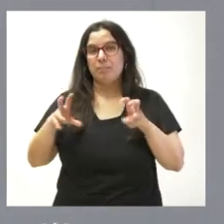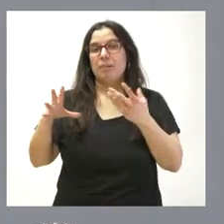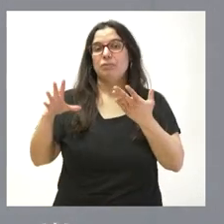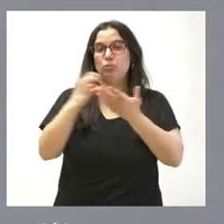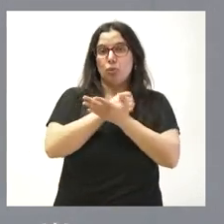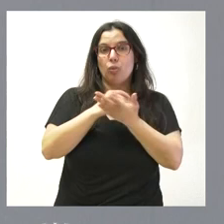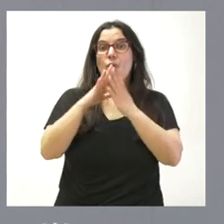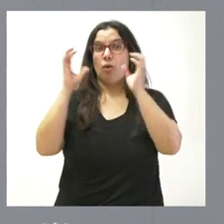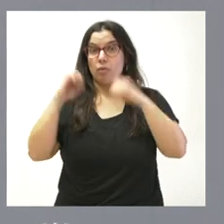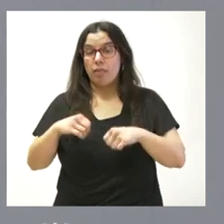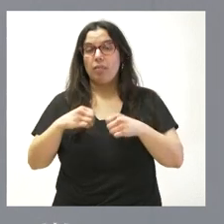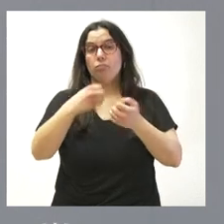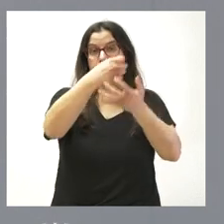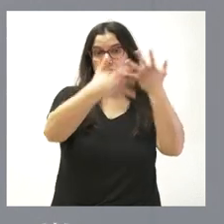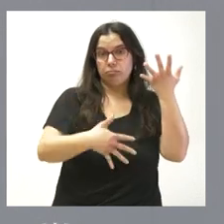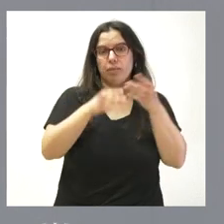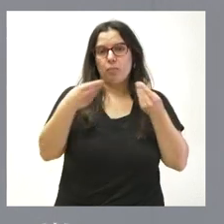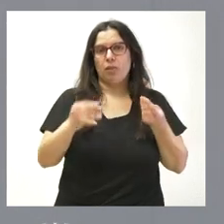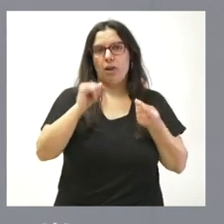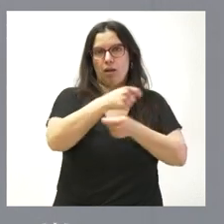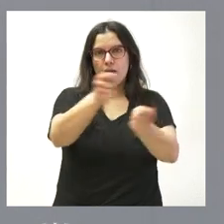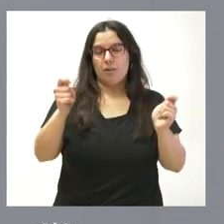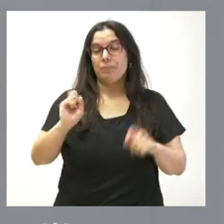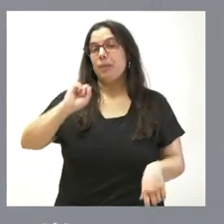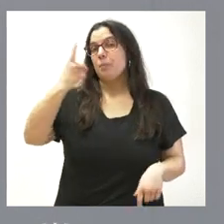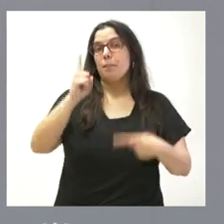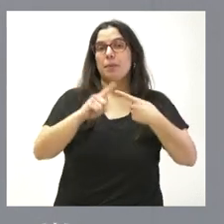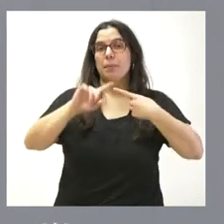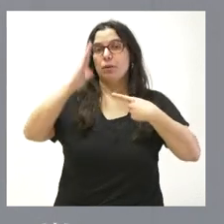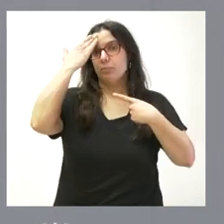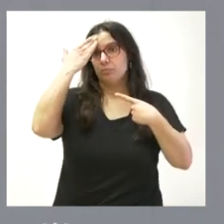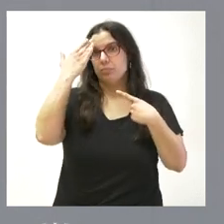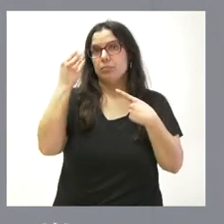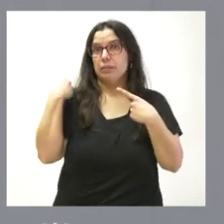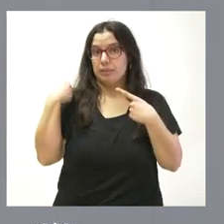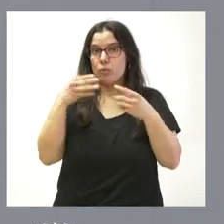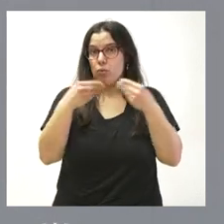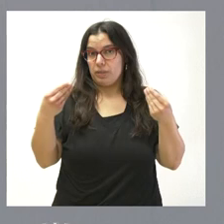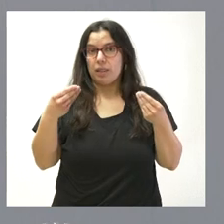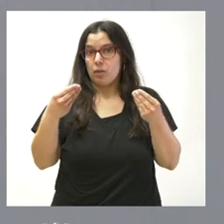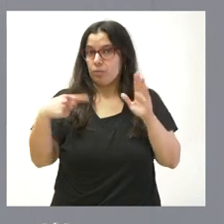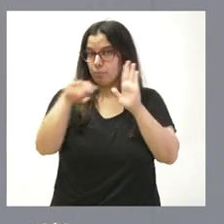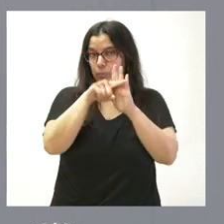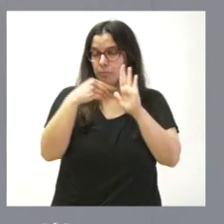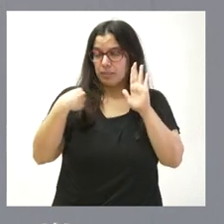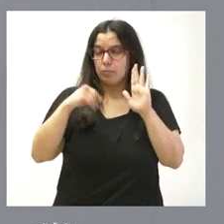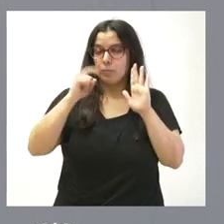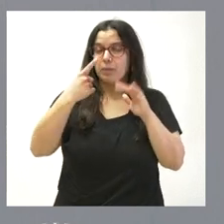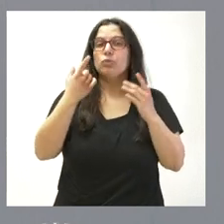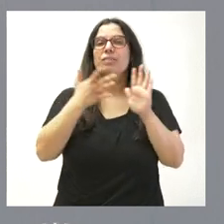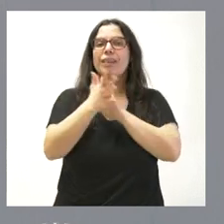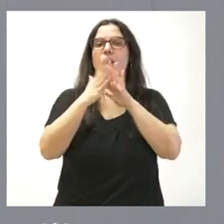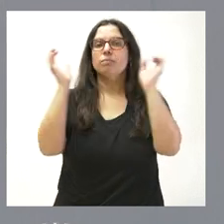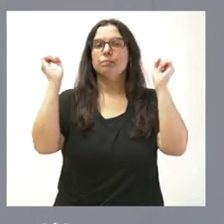objeto de acuerdo en el consejo de gobierno el primero de los cuales incluso figura as en la documentación que les ha sido entregado es la aprobación